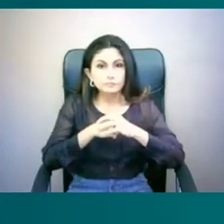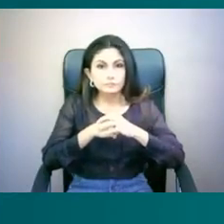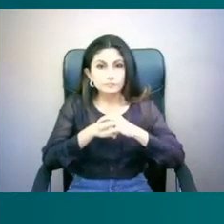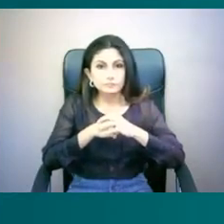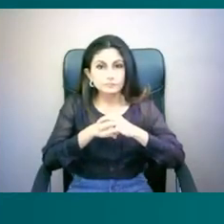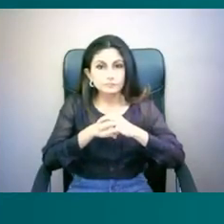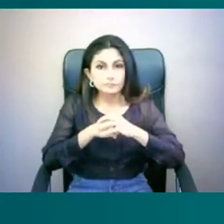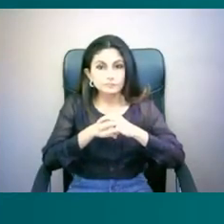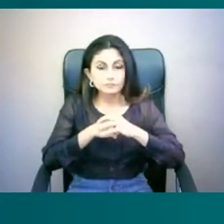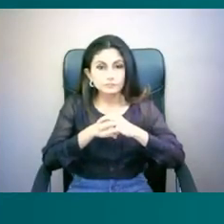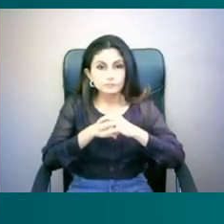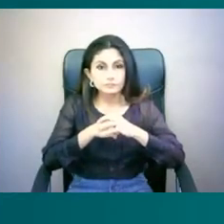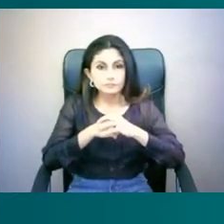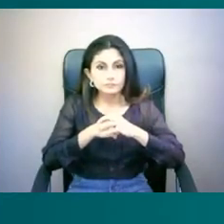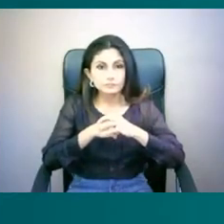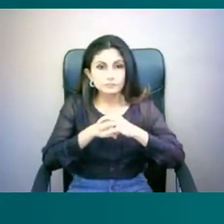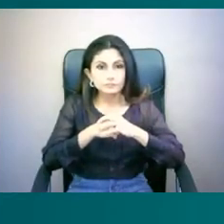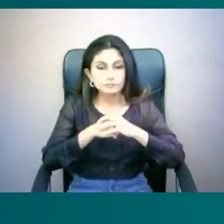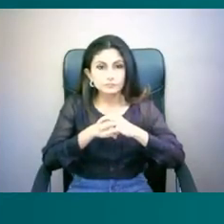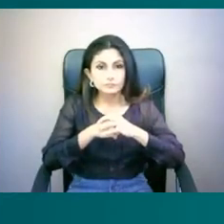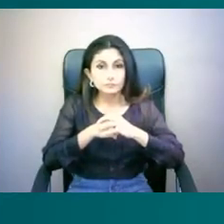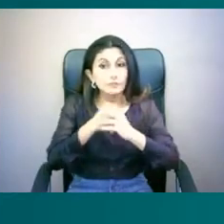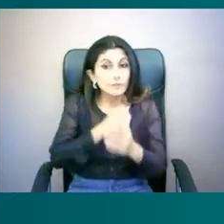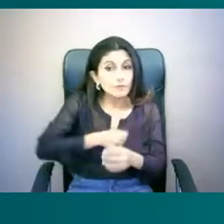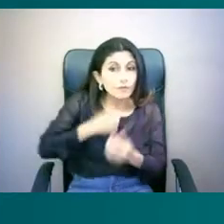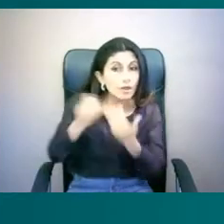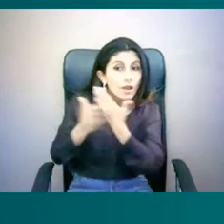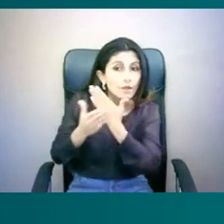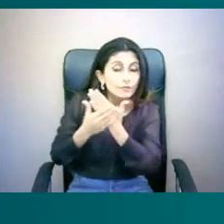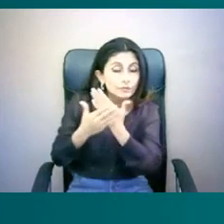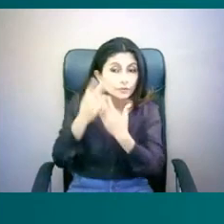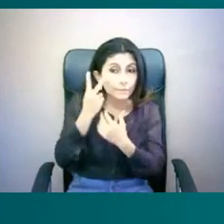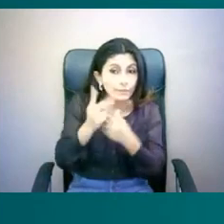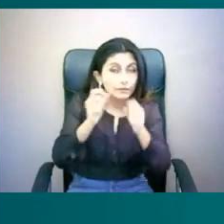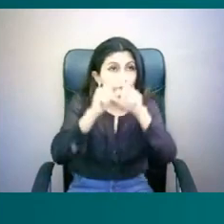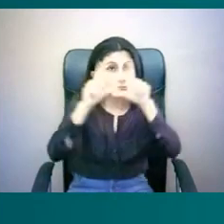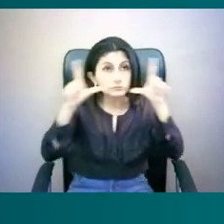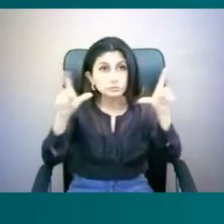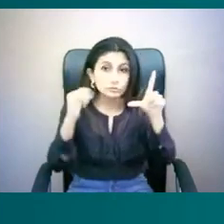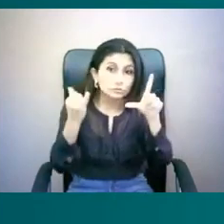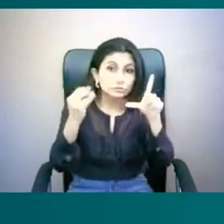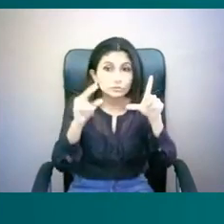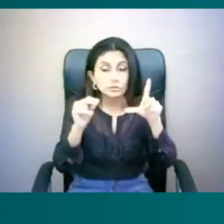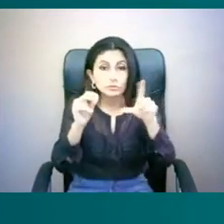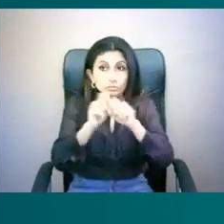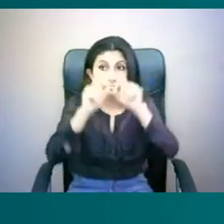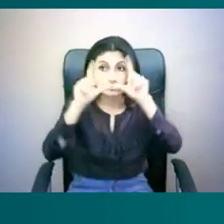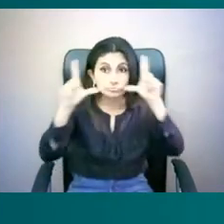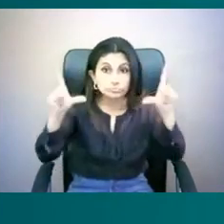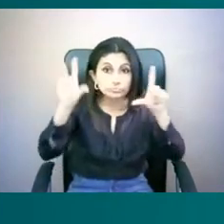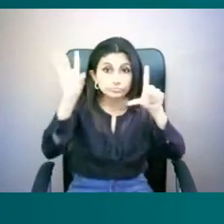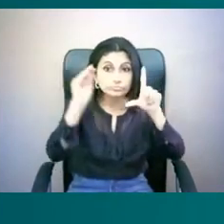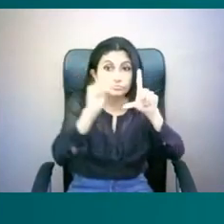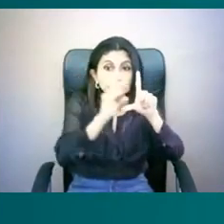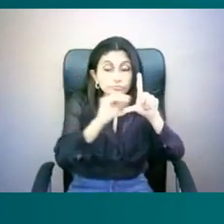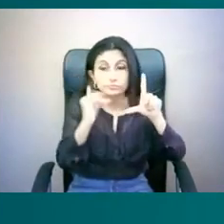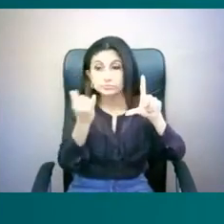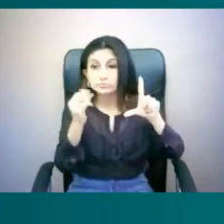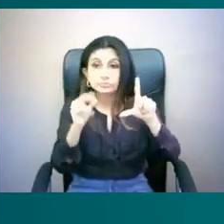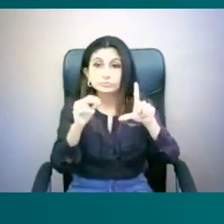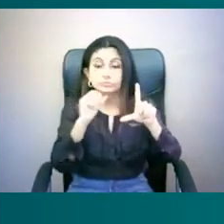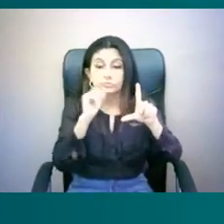Me confirman de sala, porfa, si ya está. Entonces están viendo la presentación y la ven pues en modo presentación.